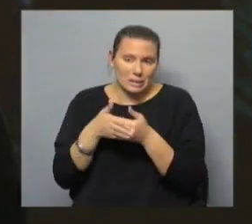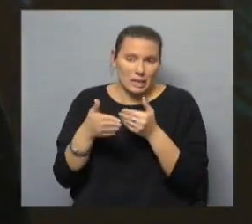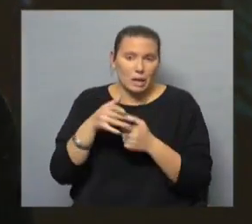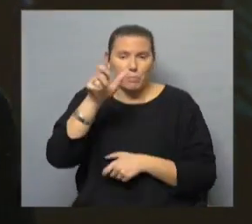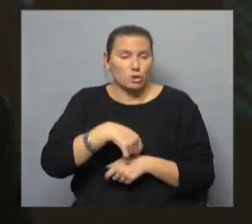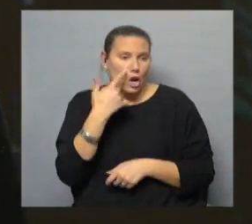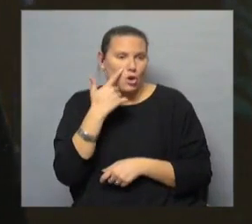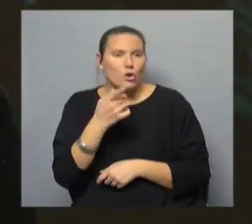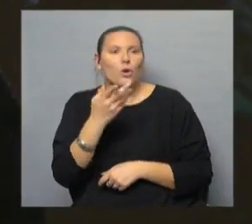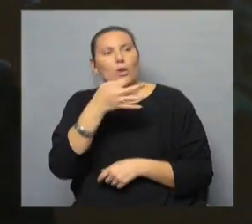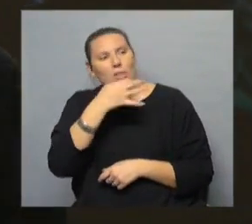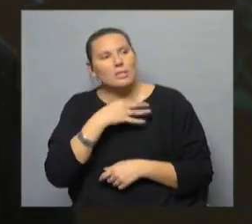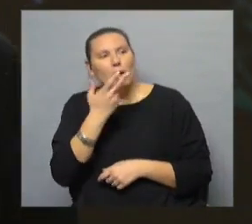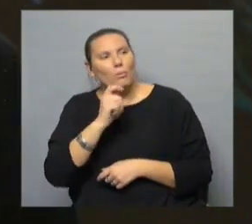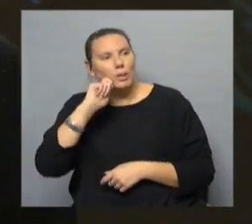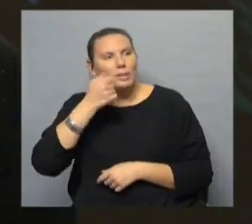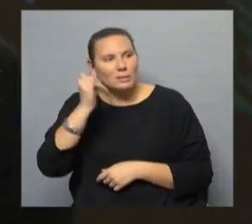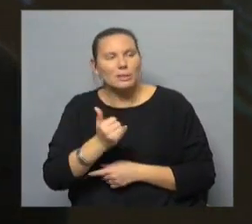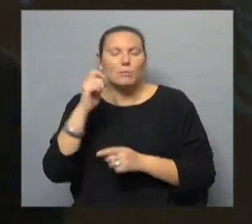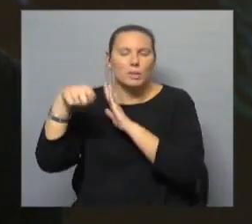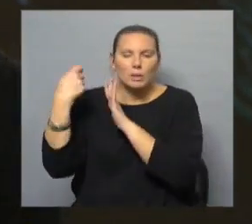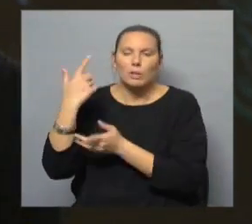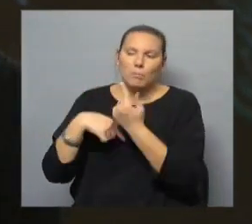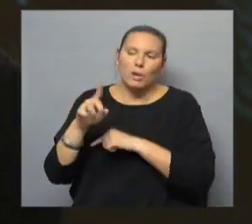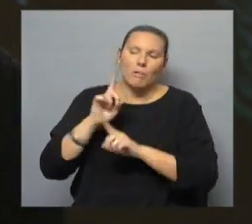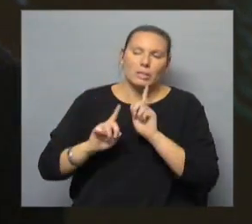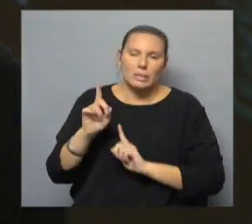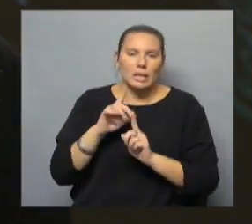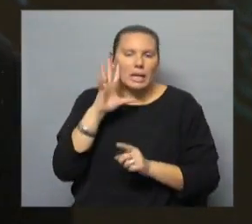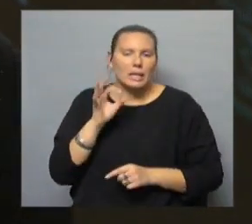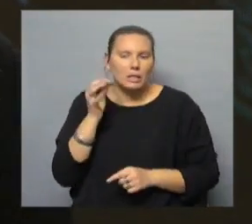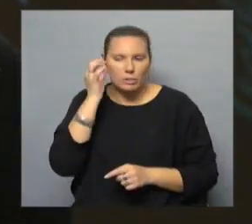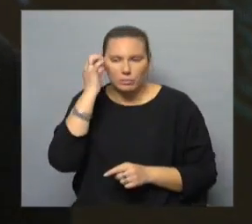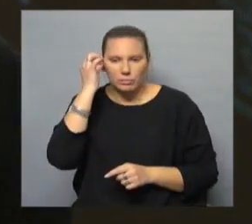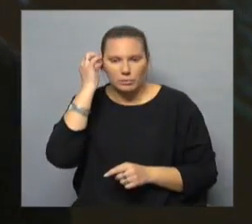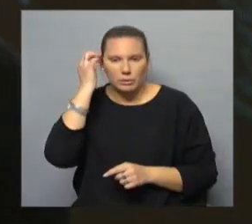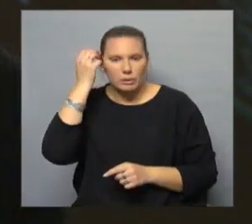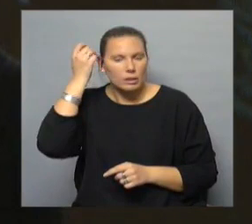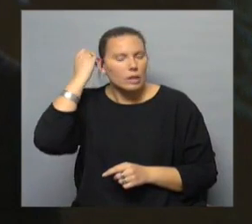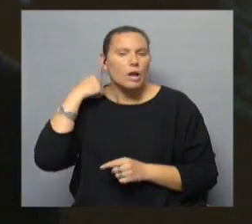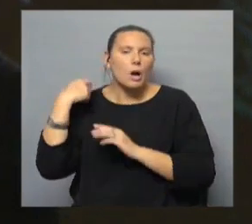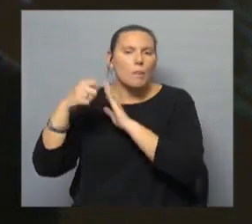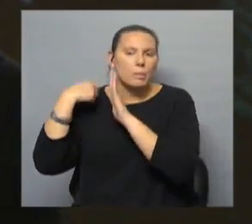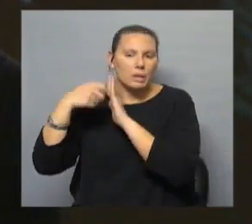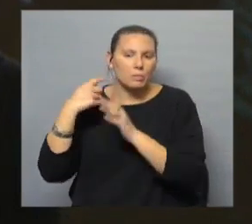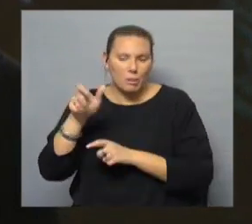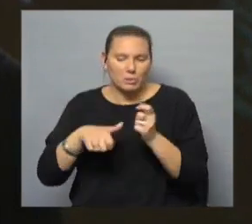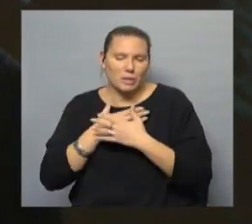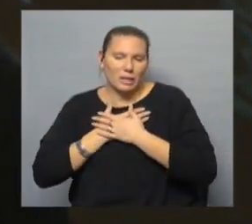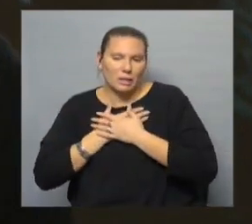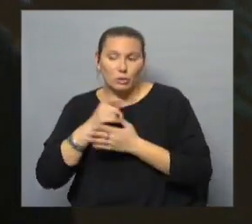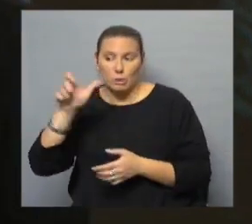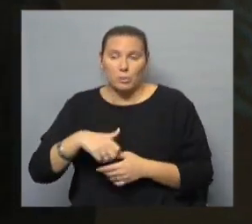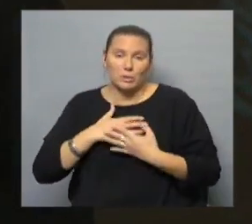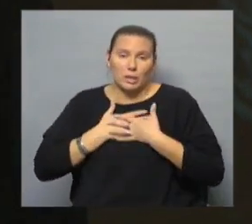que te dice que le gusta la película, pero a veces tengo la sensación de que estoy haciendo las películas para la gente que quiero. Entonces, cuando hay alguien que quiere y